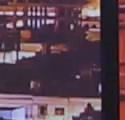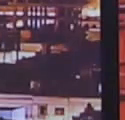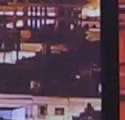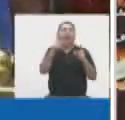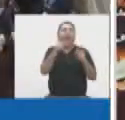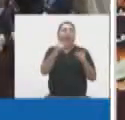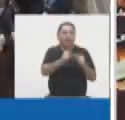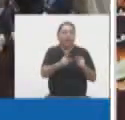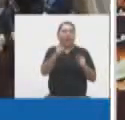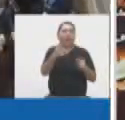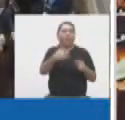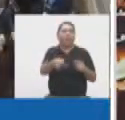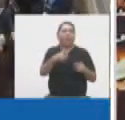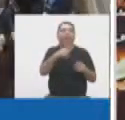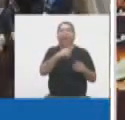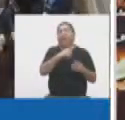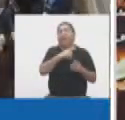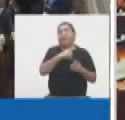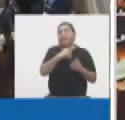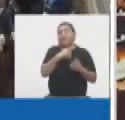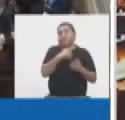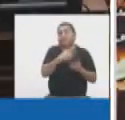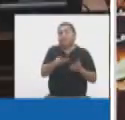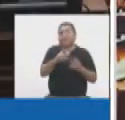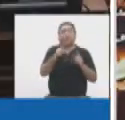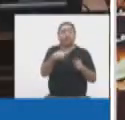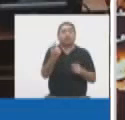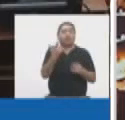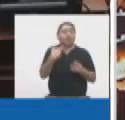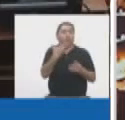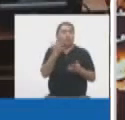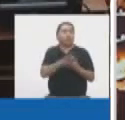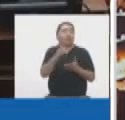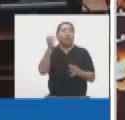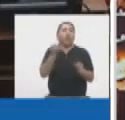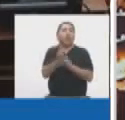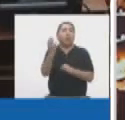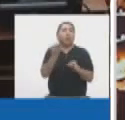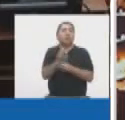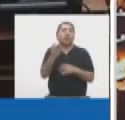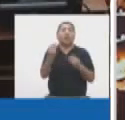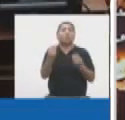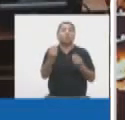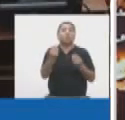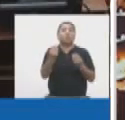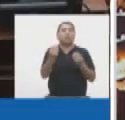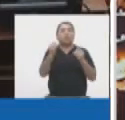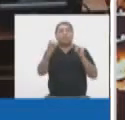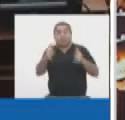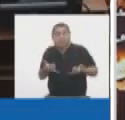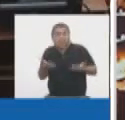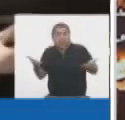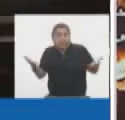de El Congreso en este caso También es importante mencionar que que es una de las